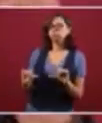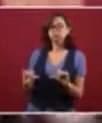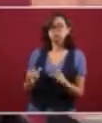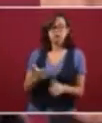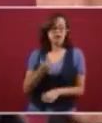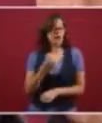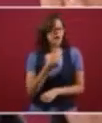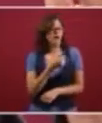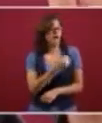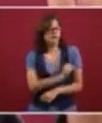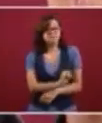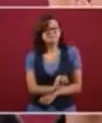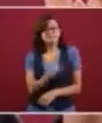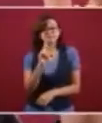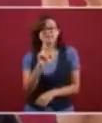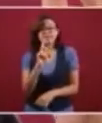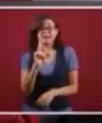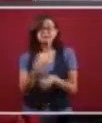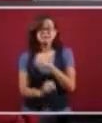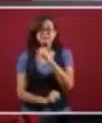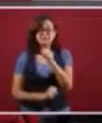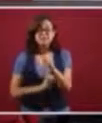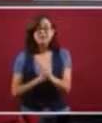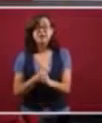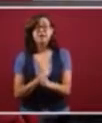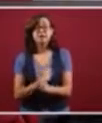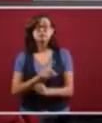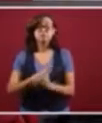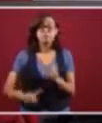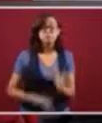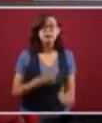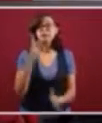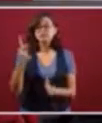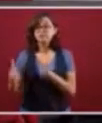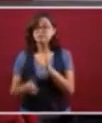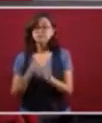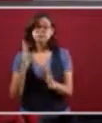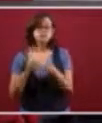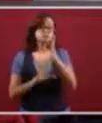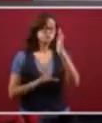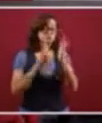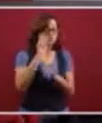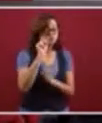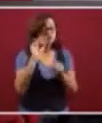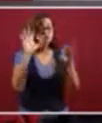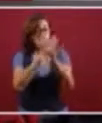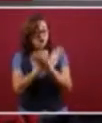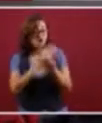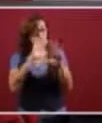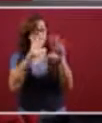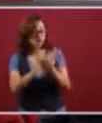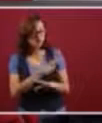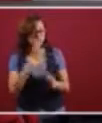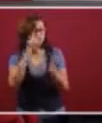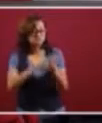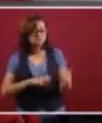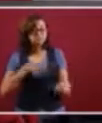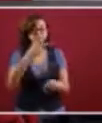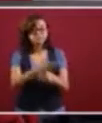30 años cambiando la constitución con ese propósito y luego